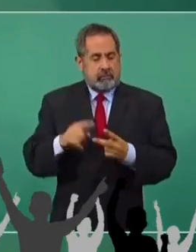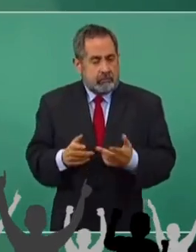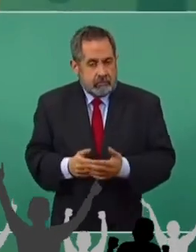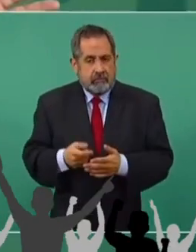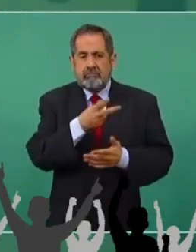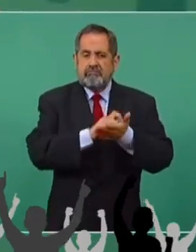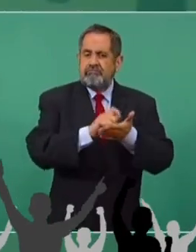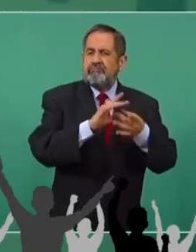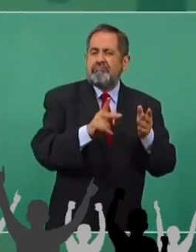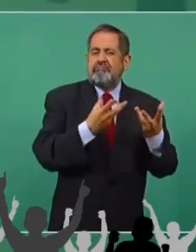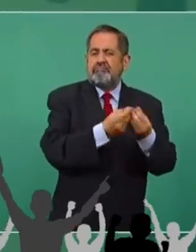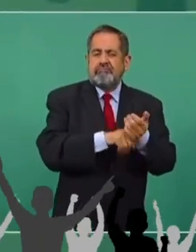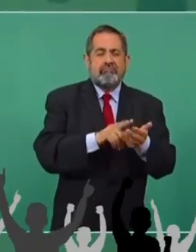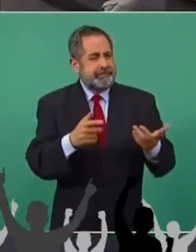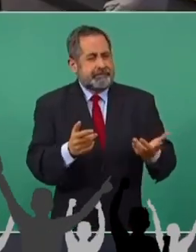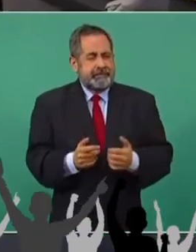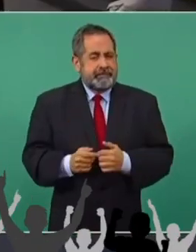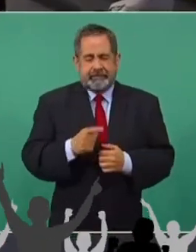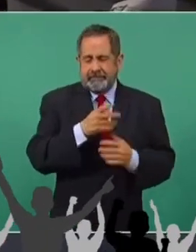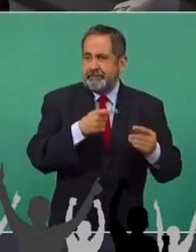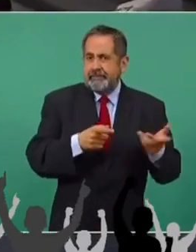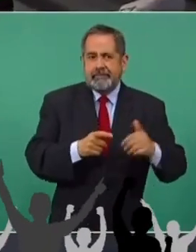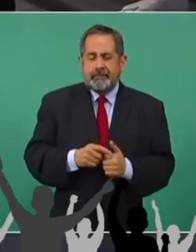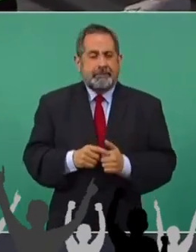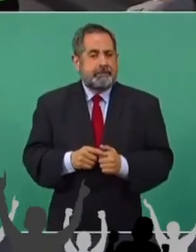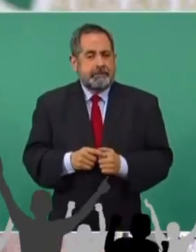los escritores del Reforma, es mucha